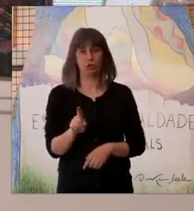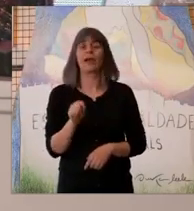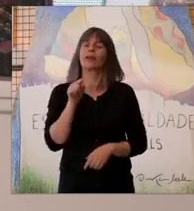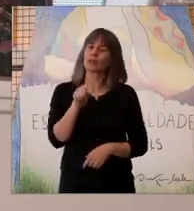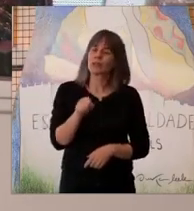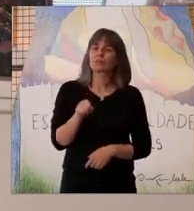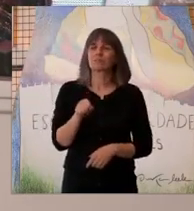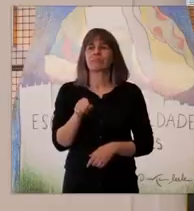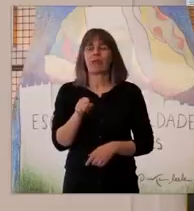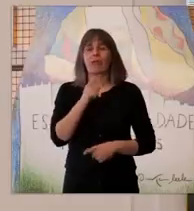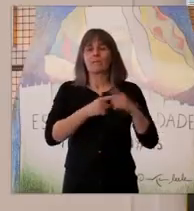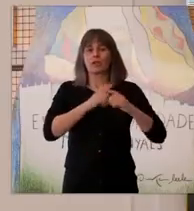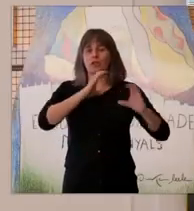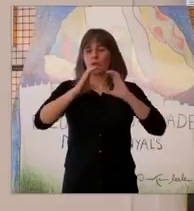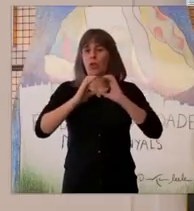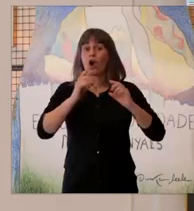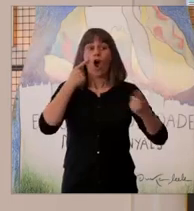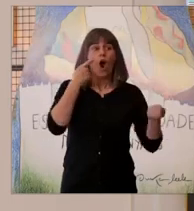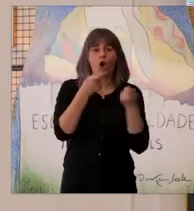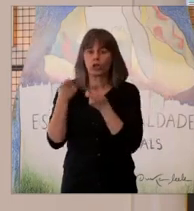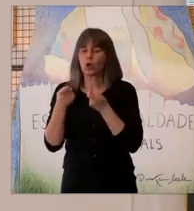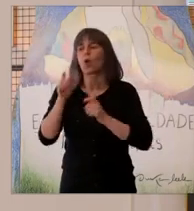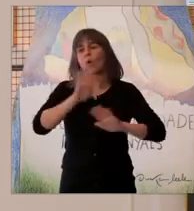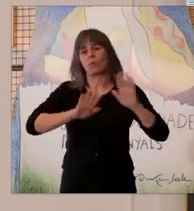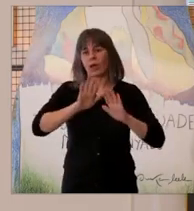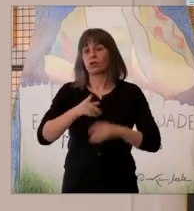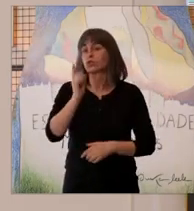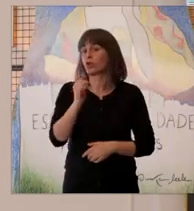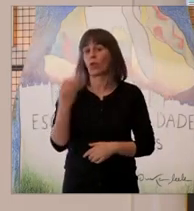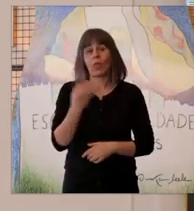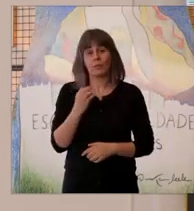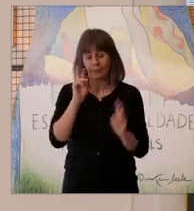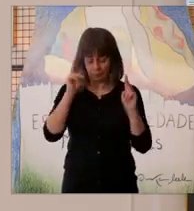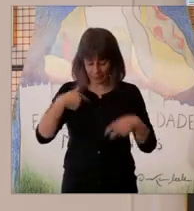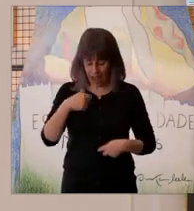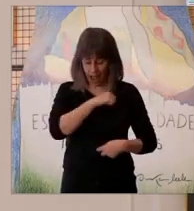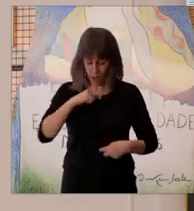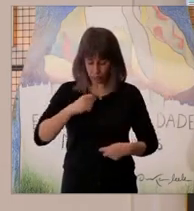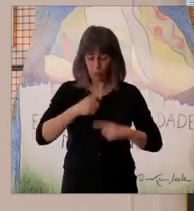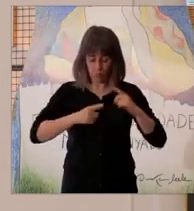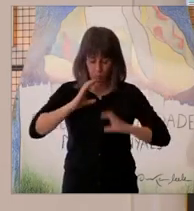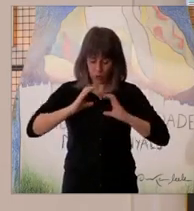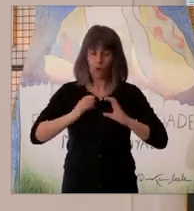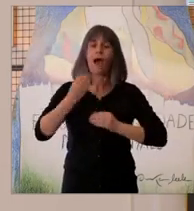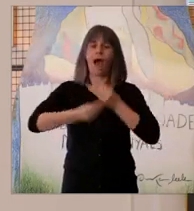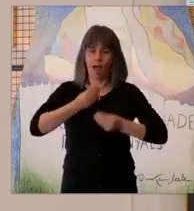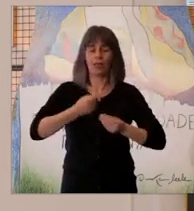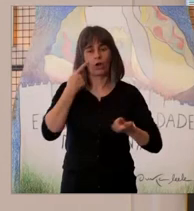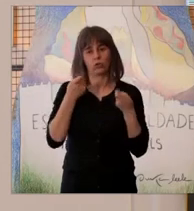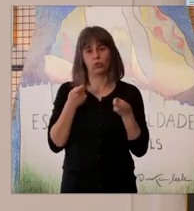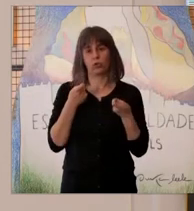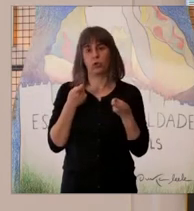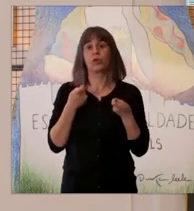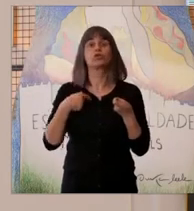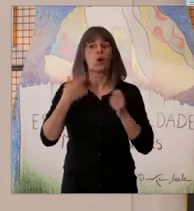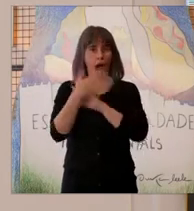de los medios de comunicación y solo puede salir de los propios medios de comunicación más digo los medios de comunicación privados o sea